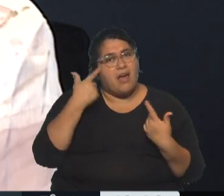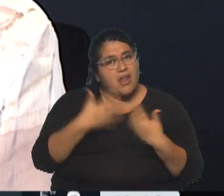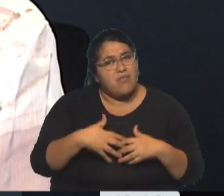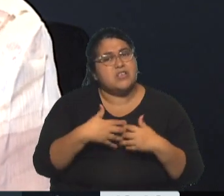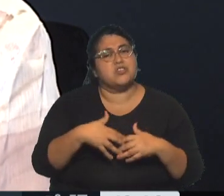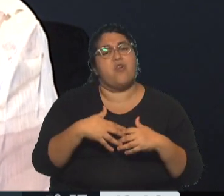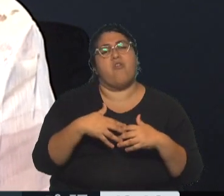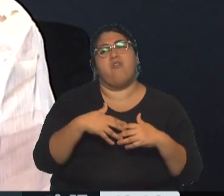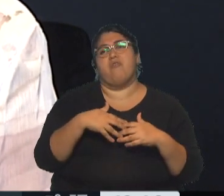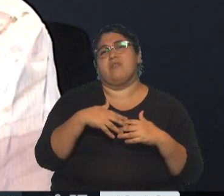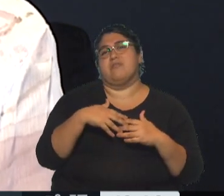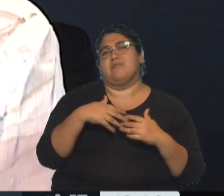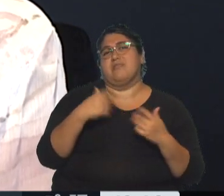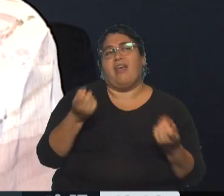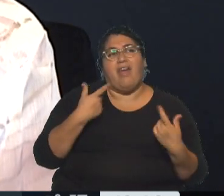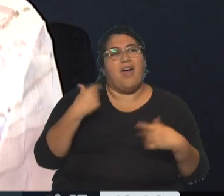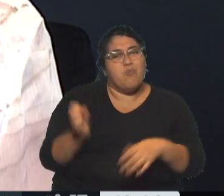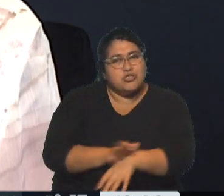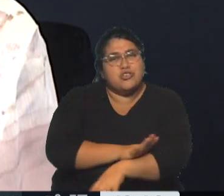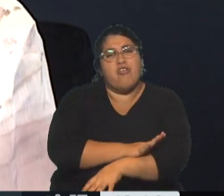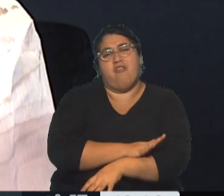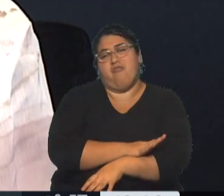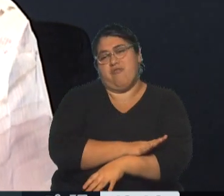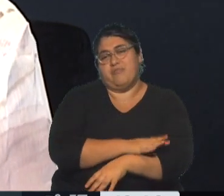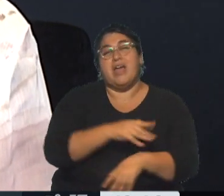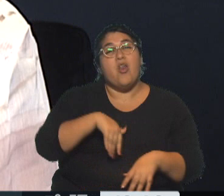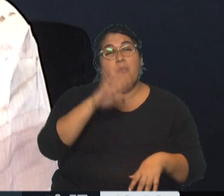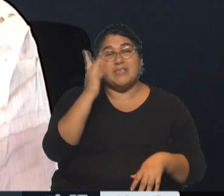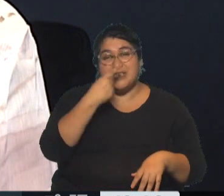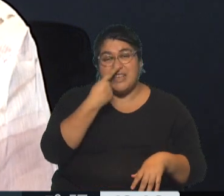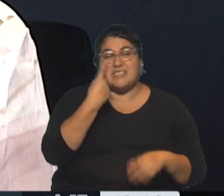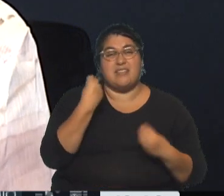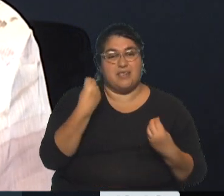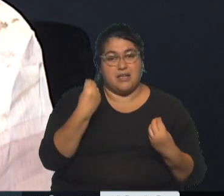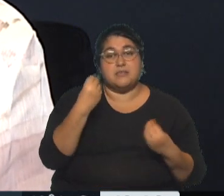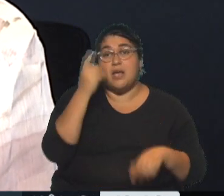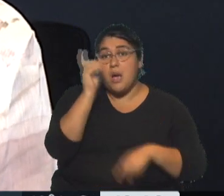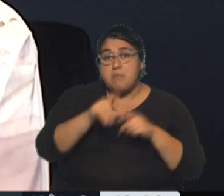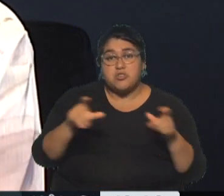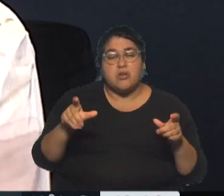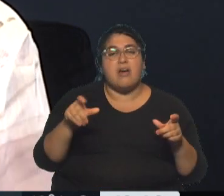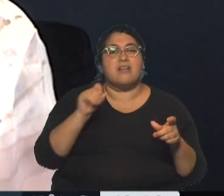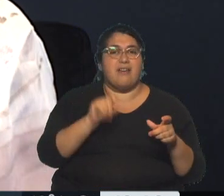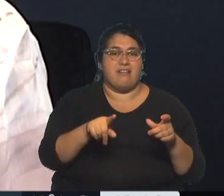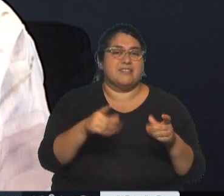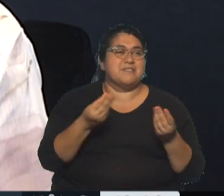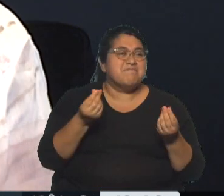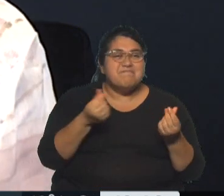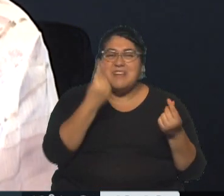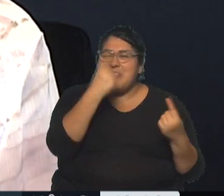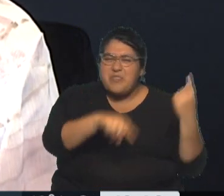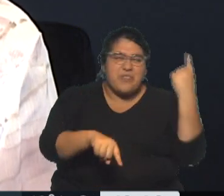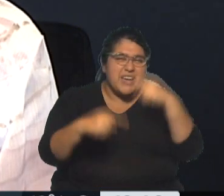reflexionemos y que nos emocionemos. Y además lo interesante que tiene que los personajes son muy disímiles, son